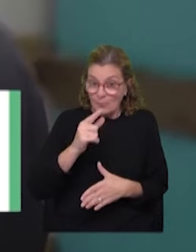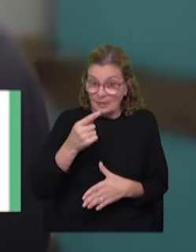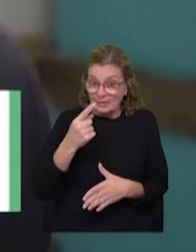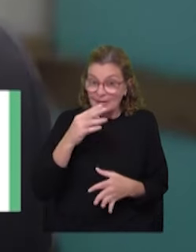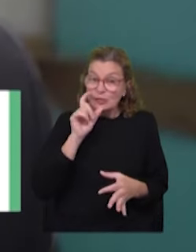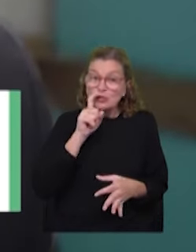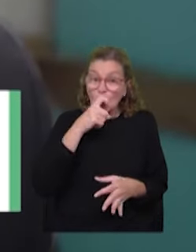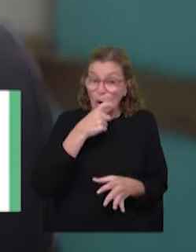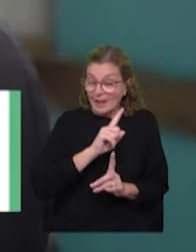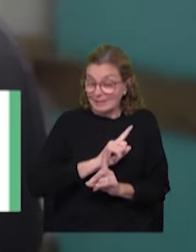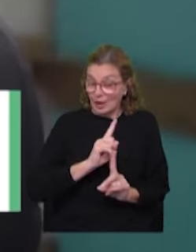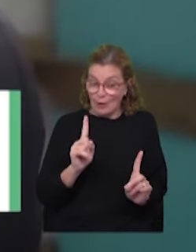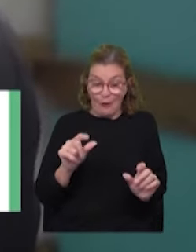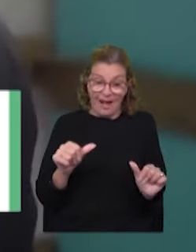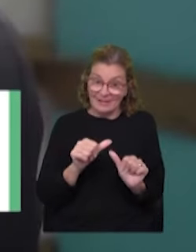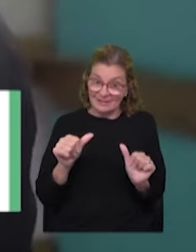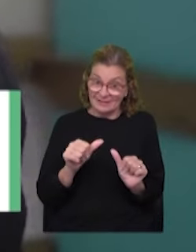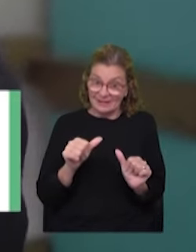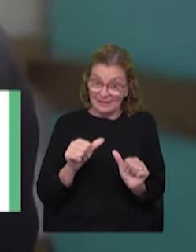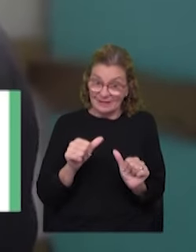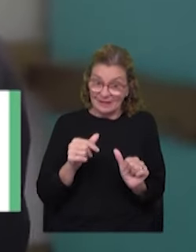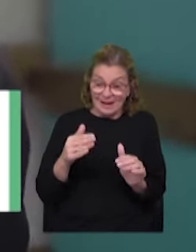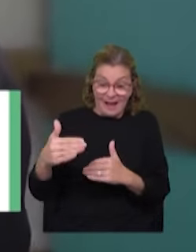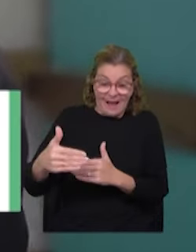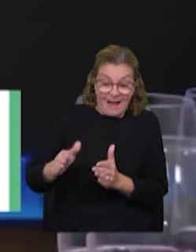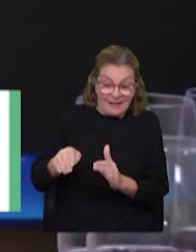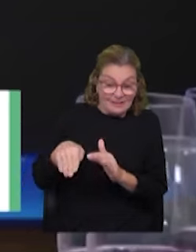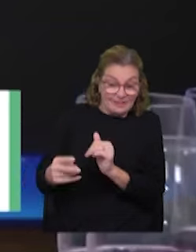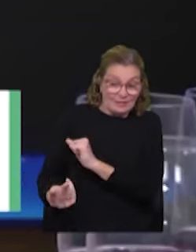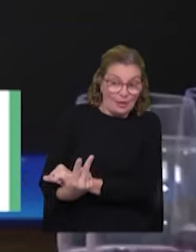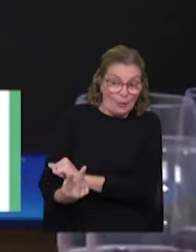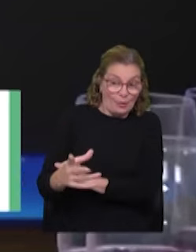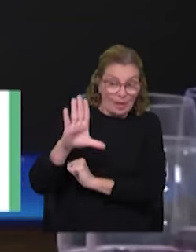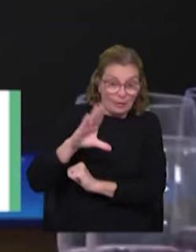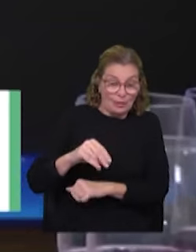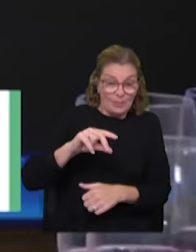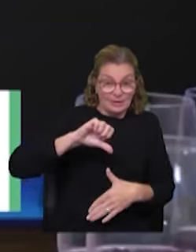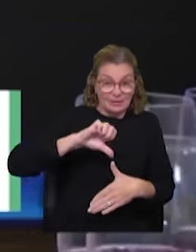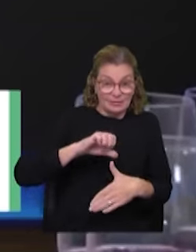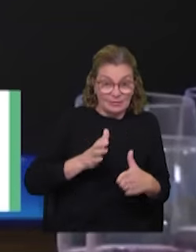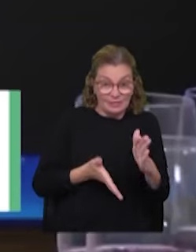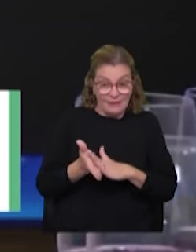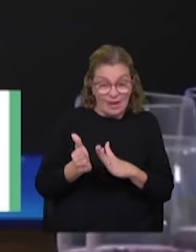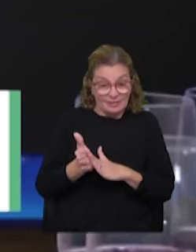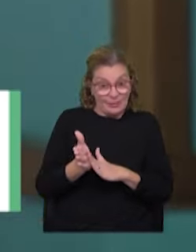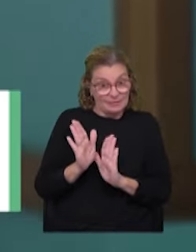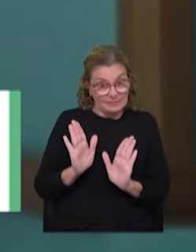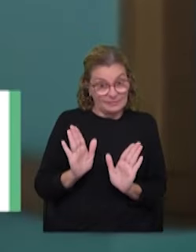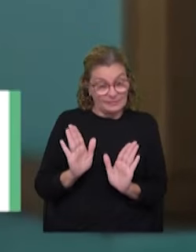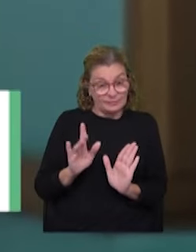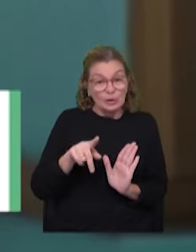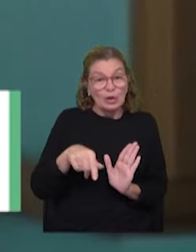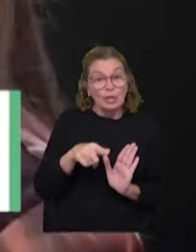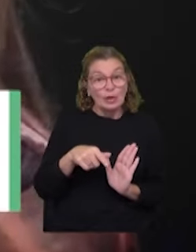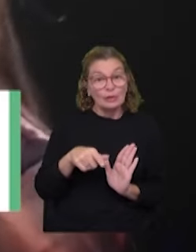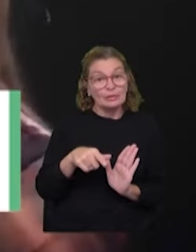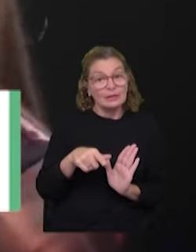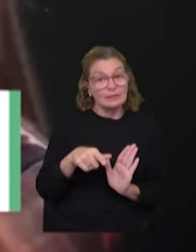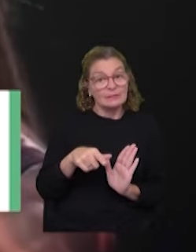chocolates es porque es la gran caja de seguridad de to van es sí Bueno pero digamos donde